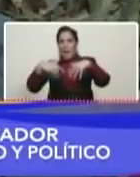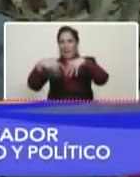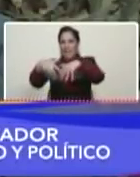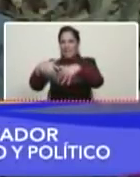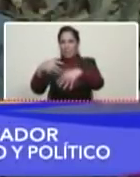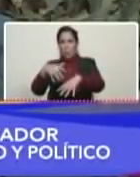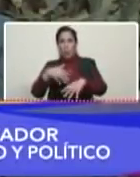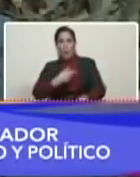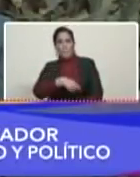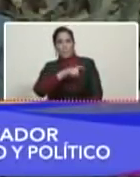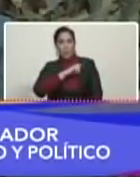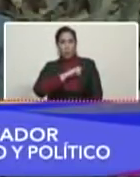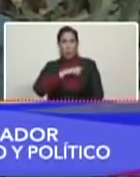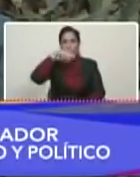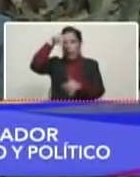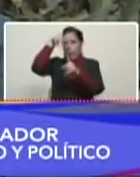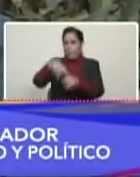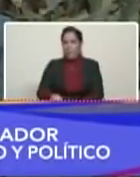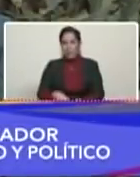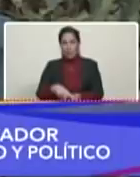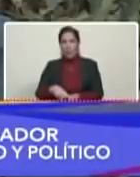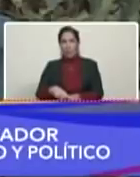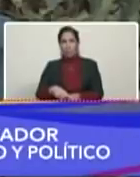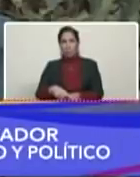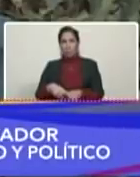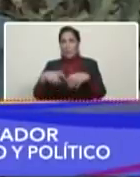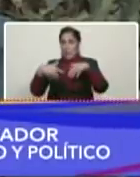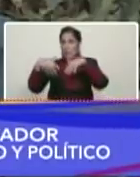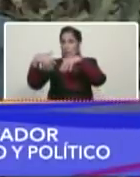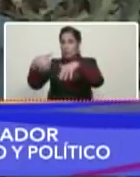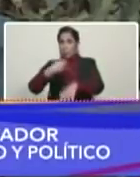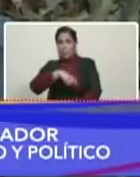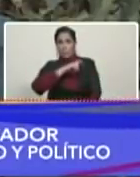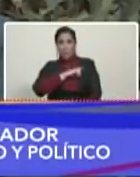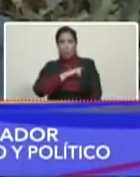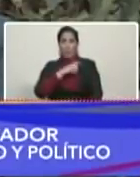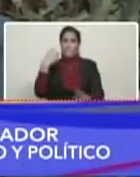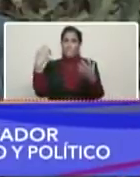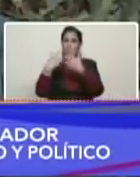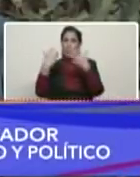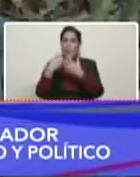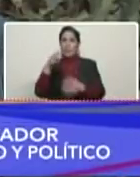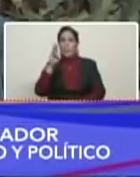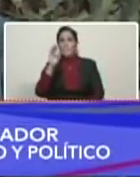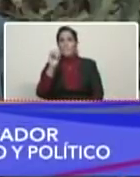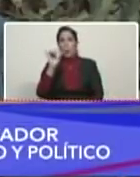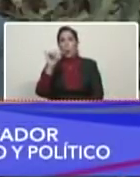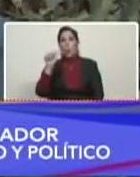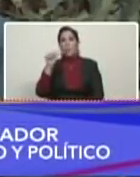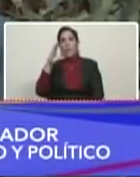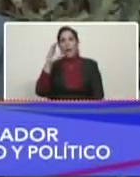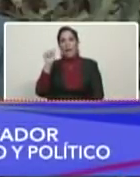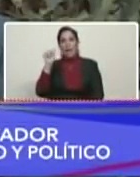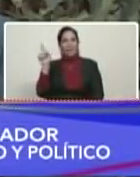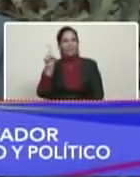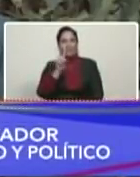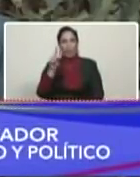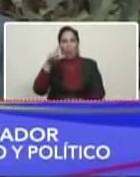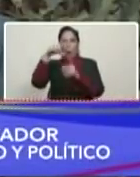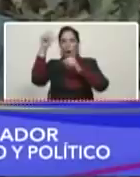aplastar al ejército español en la batalla de Boyacá. Ese fue Bolívar. No fue el Capitán América.